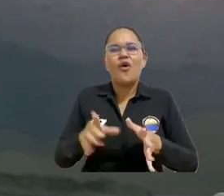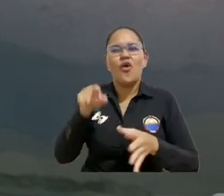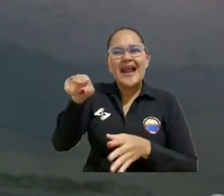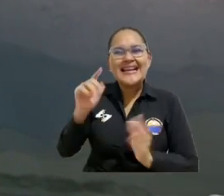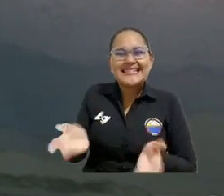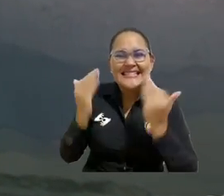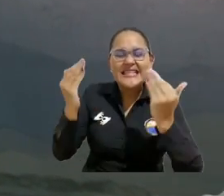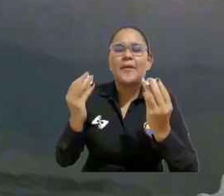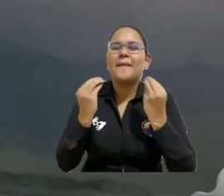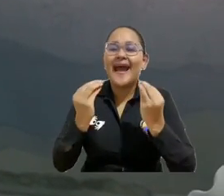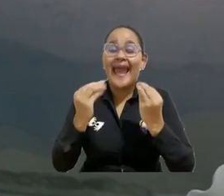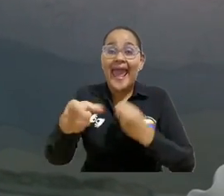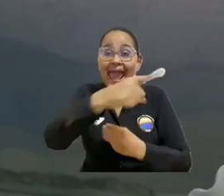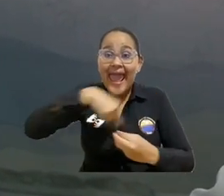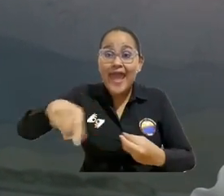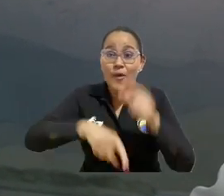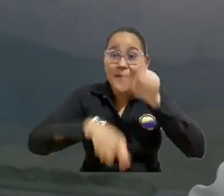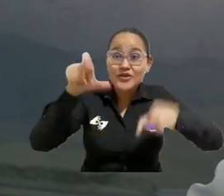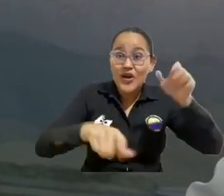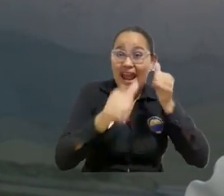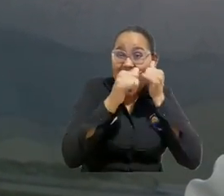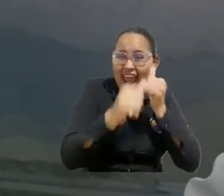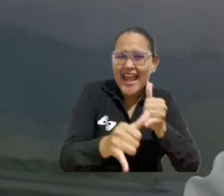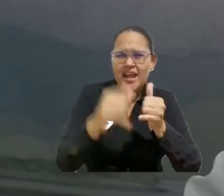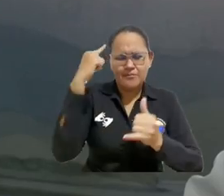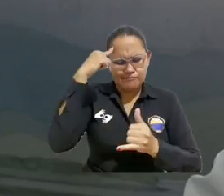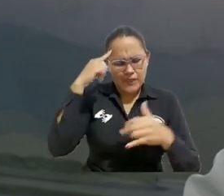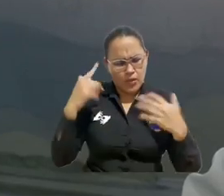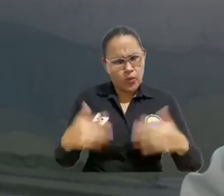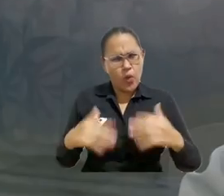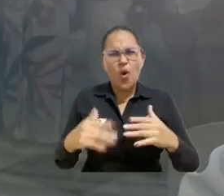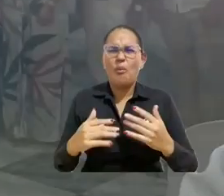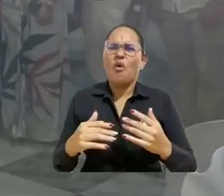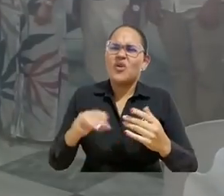también generaciones de ingenieros para cambiar esa visión tradicional de la